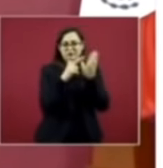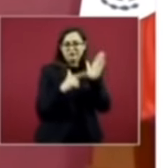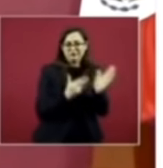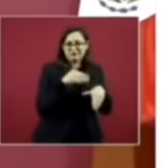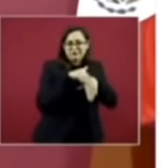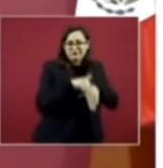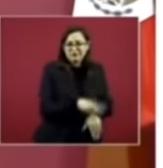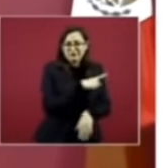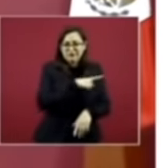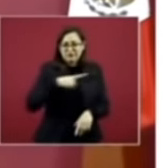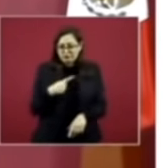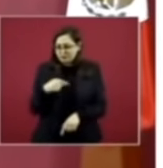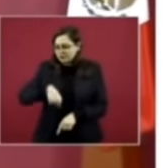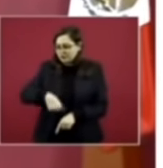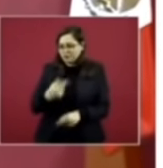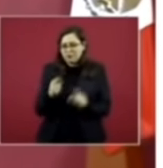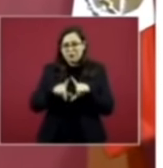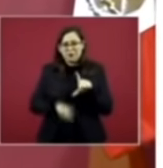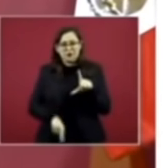nosotros queremos